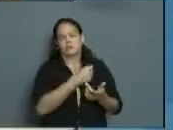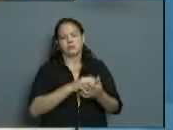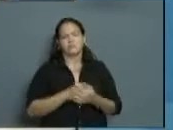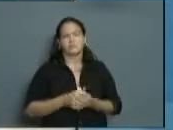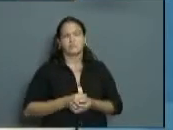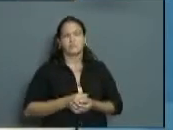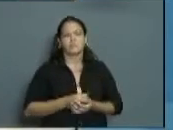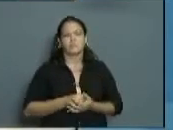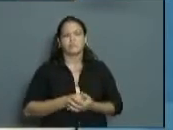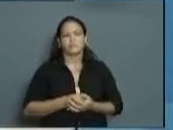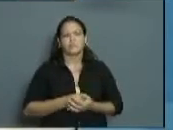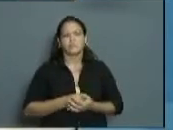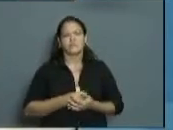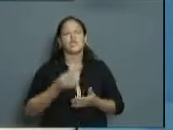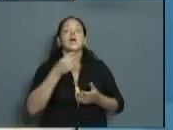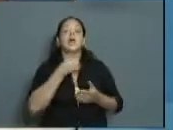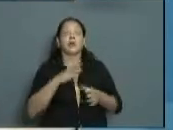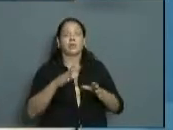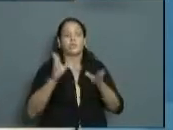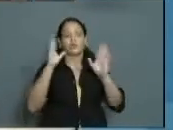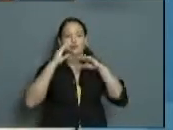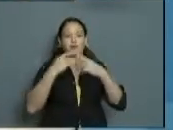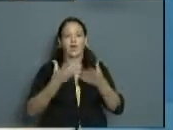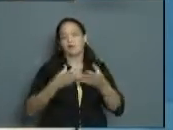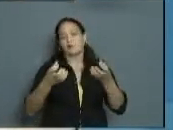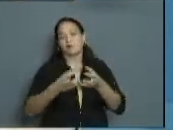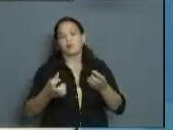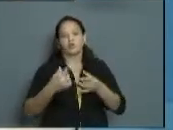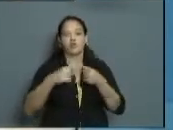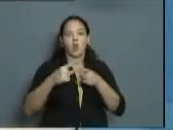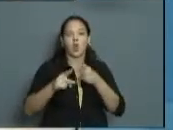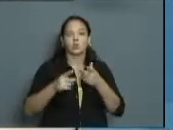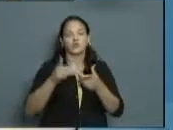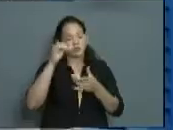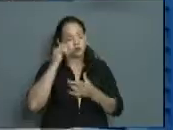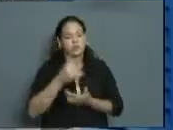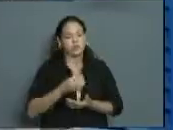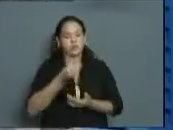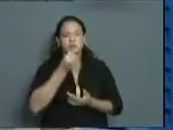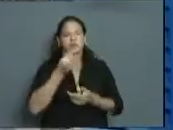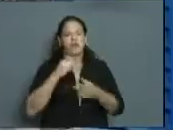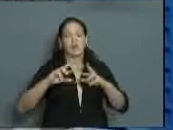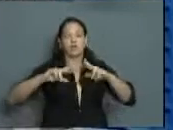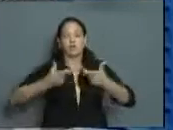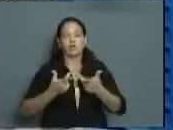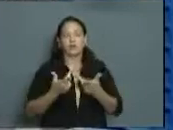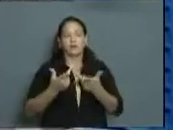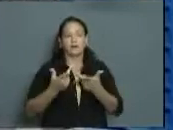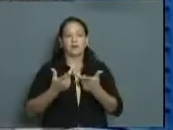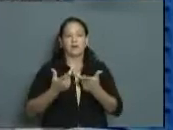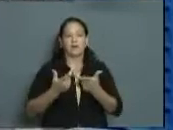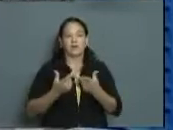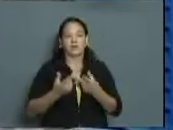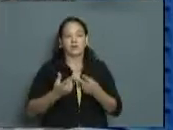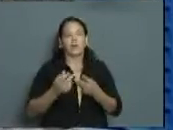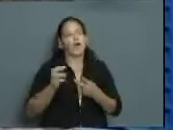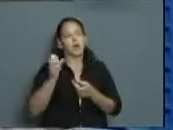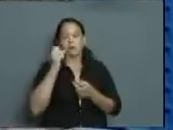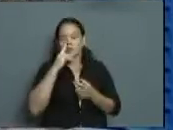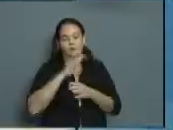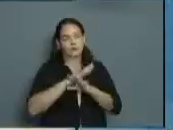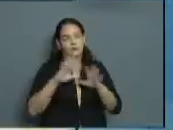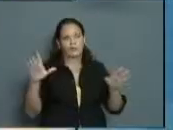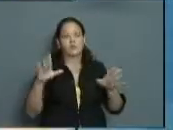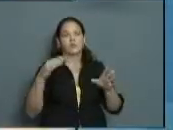momento y tiene que interrumpir, ¿puede retomar luego que termine los síntomas? Puede retomar la vacunación al terminar los